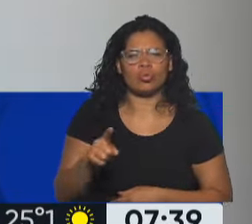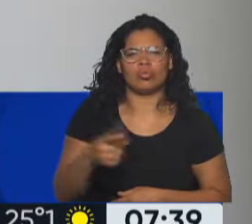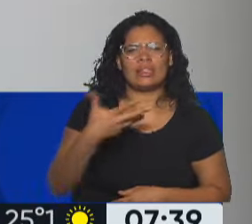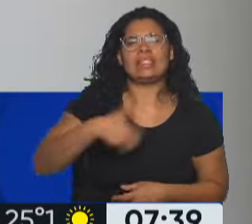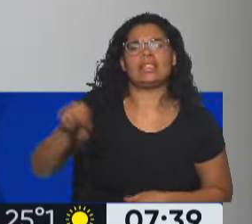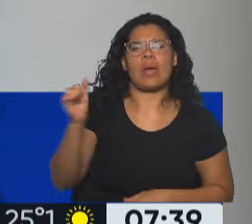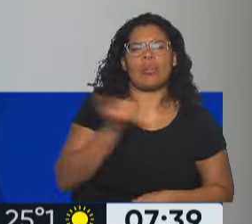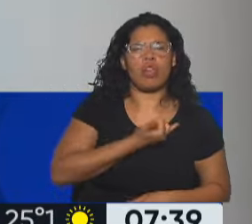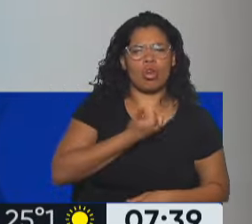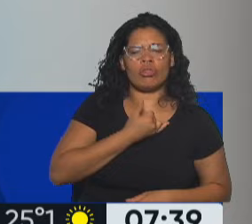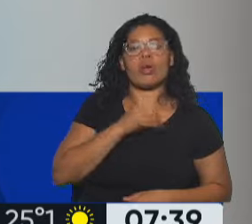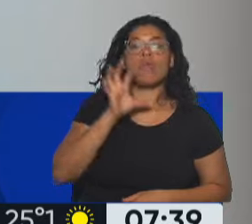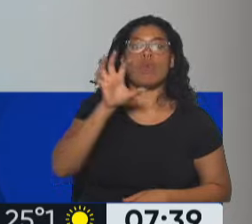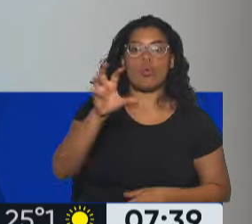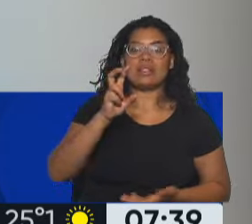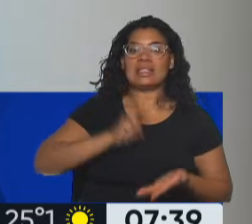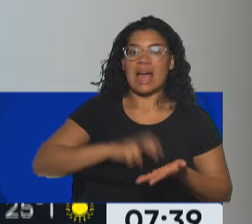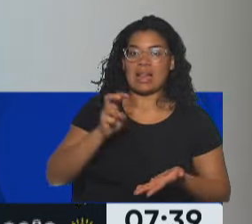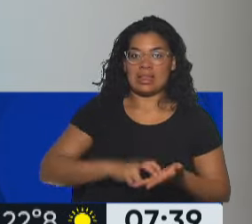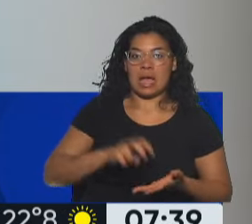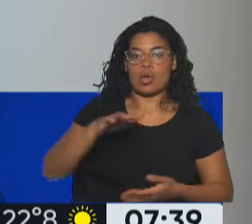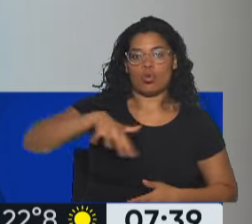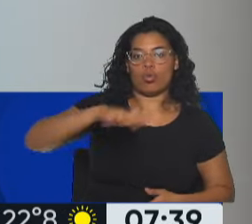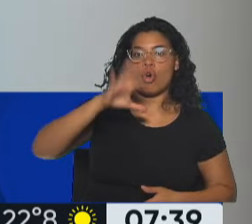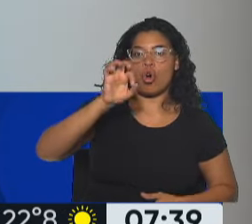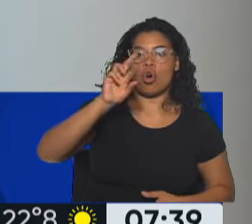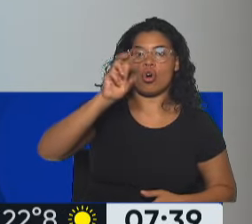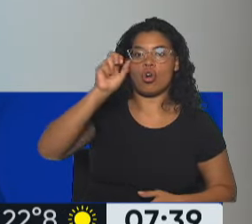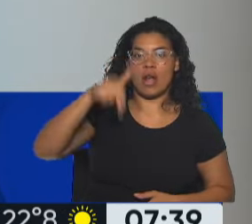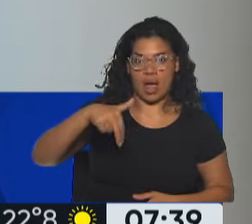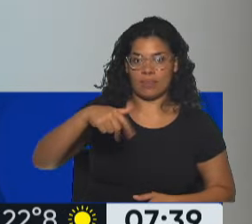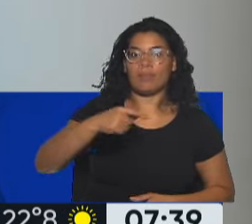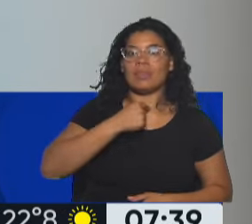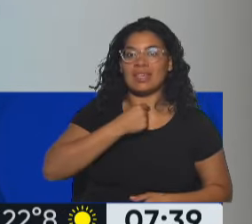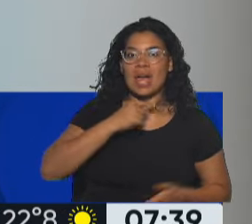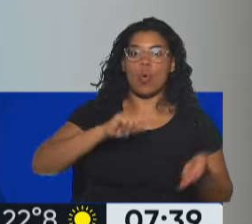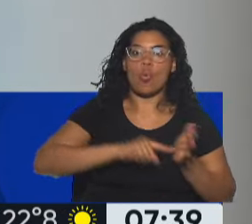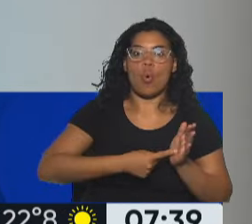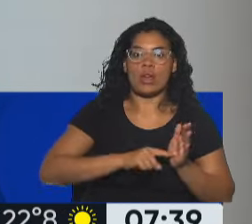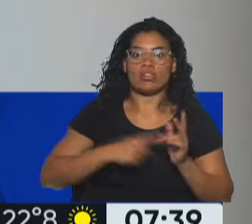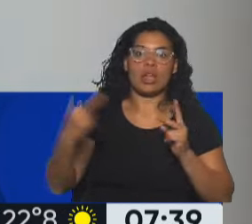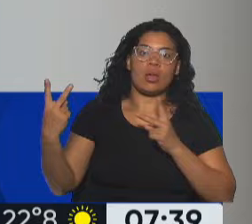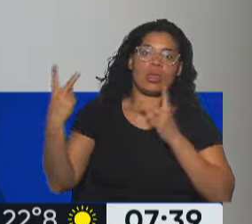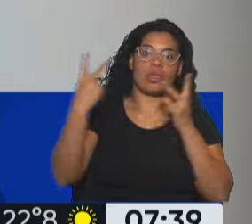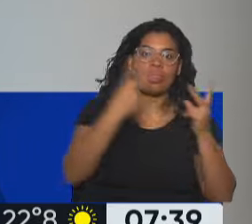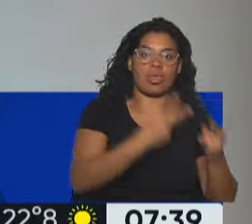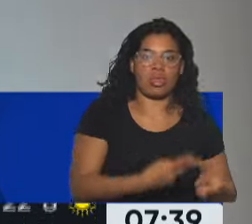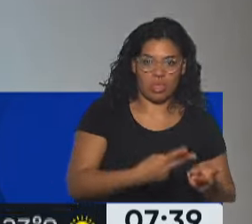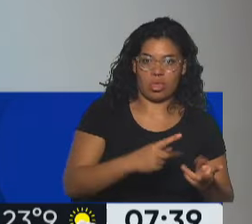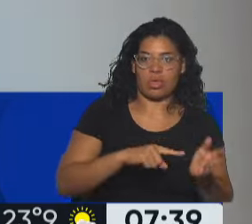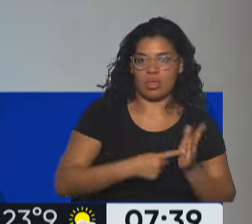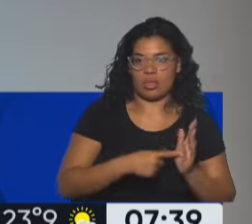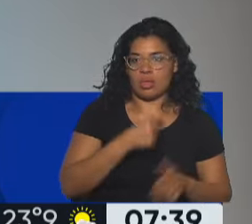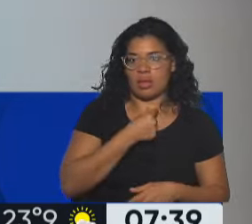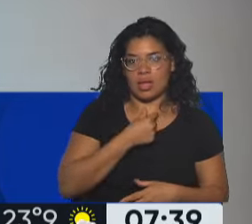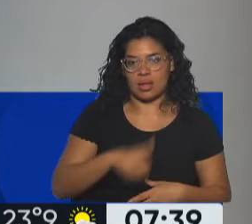en Salta, con destino a la provincia de Buenos Aires. Estaban en Orán, en Salta, y tenían como destino poder trasladarse hacia la capital federal. El